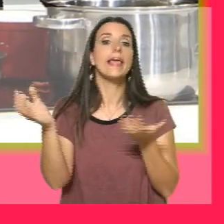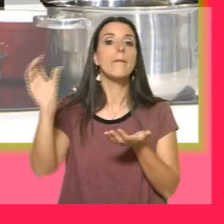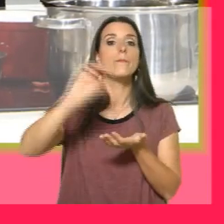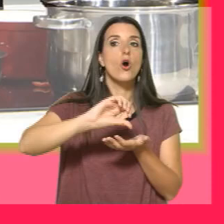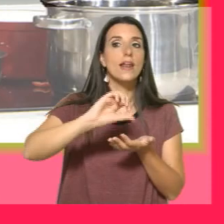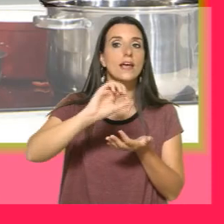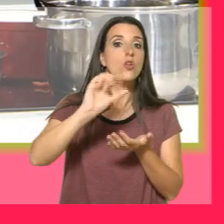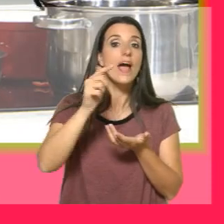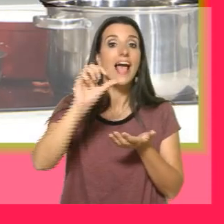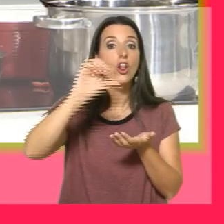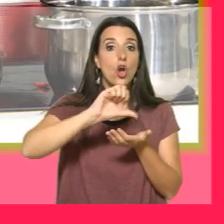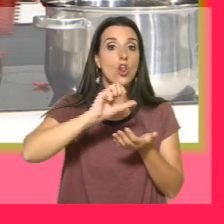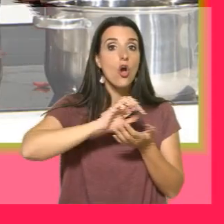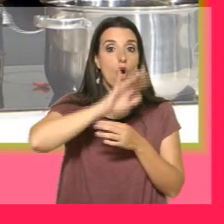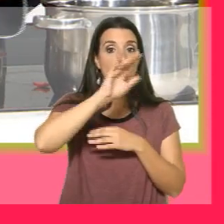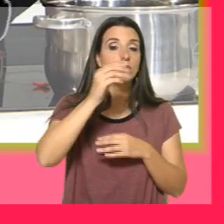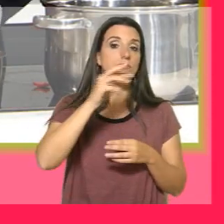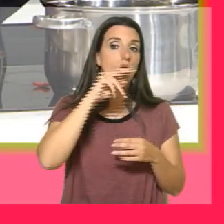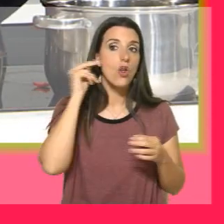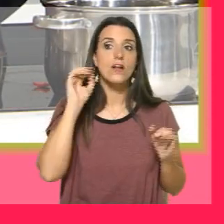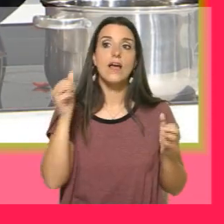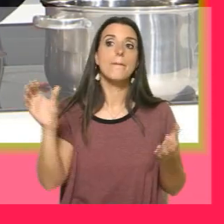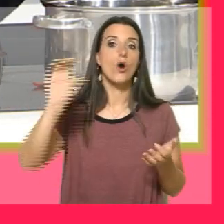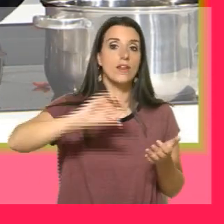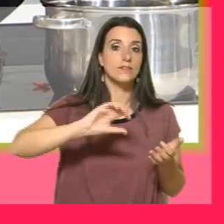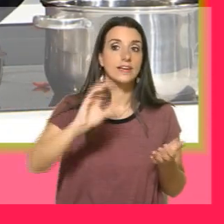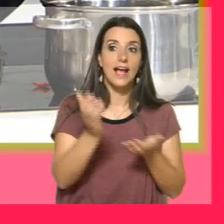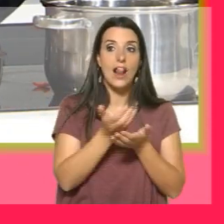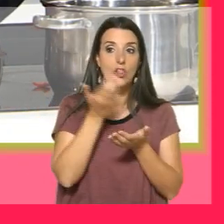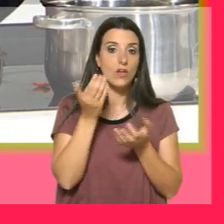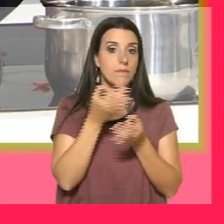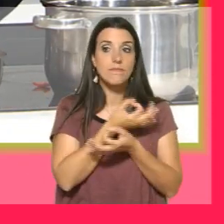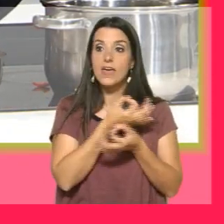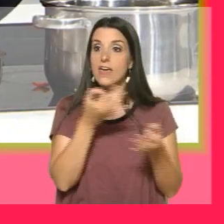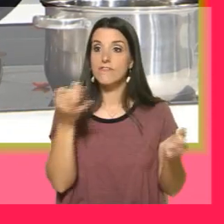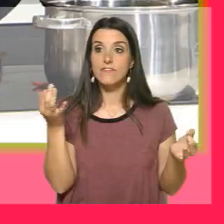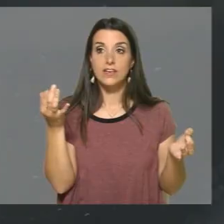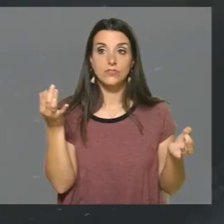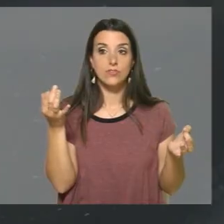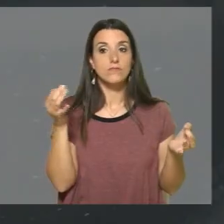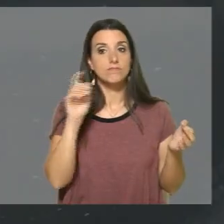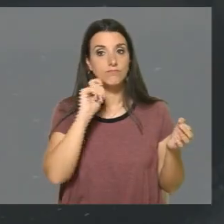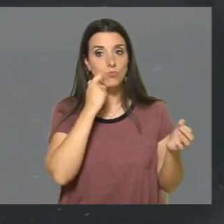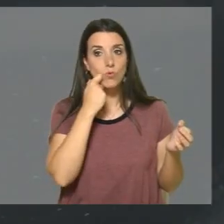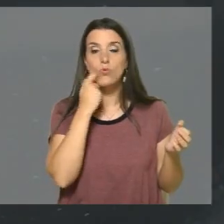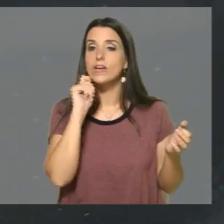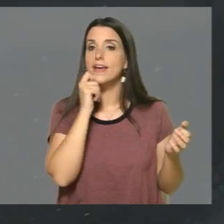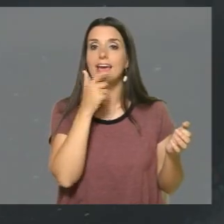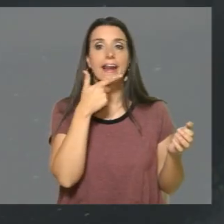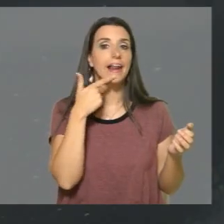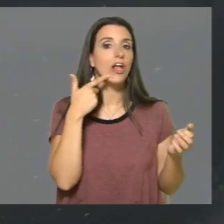Cero aroma de alcohol, vamos con el caldo. ¿Está? Bien fácil, es eso nada más. Perfecto. ¿Está? Y un caldito bien rico. Rico,